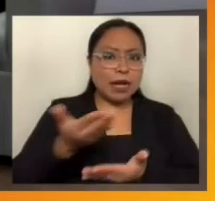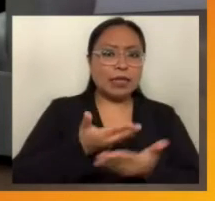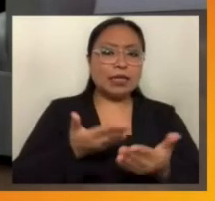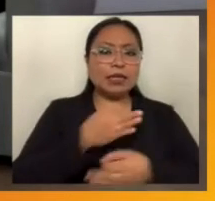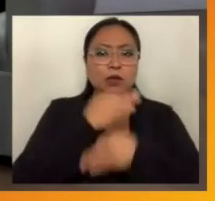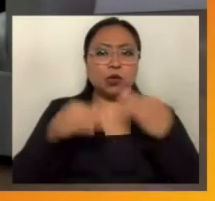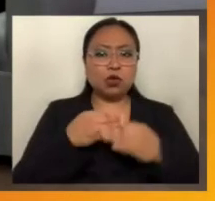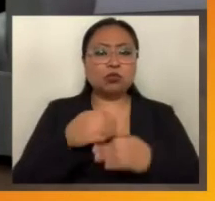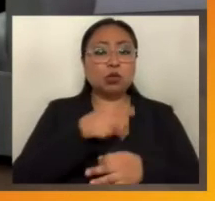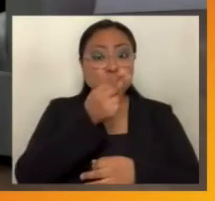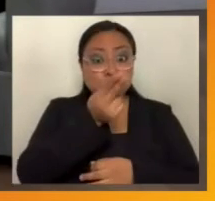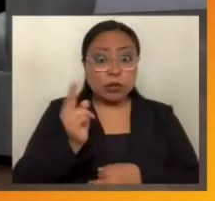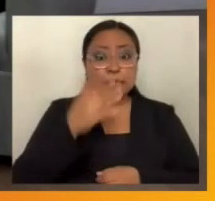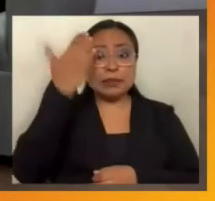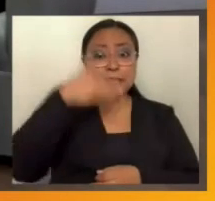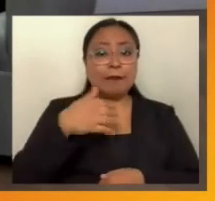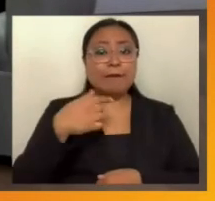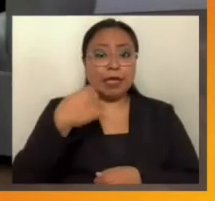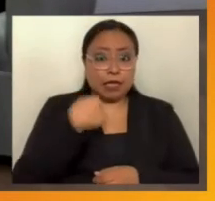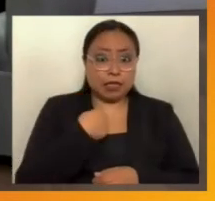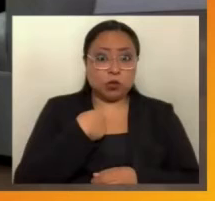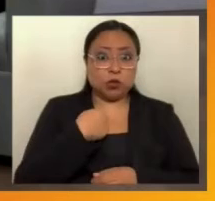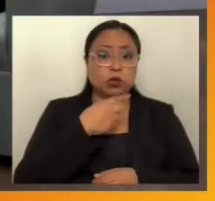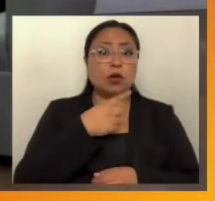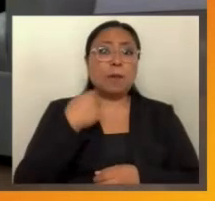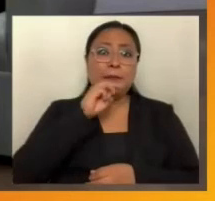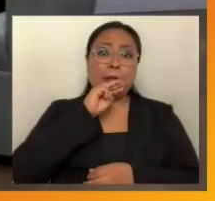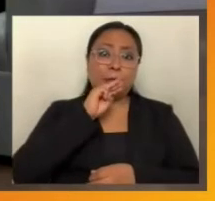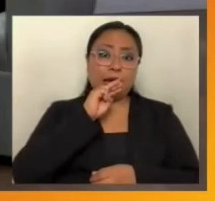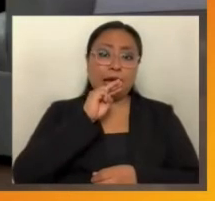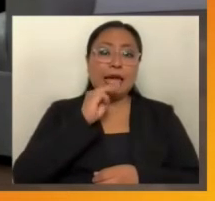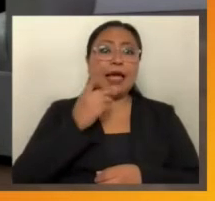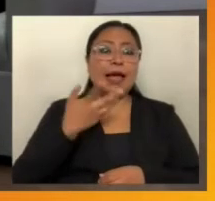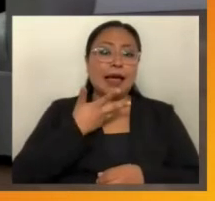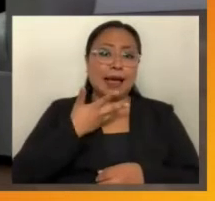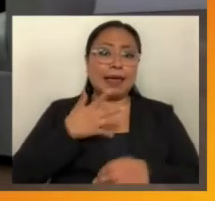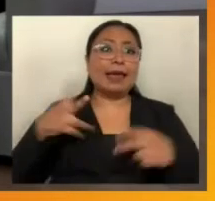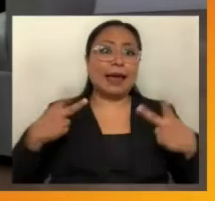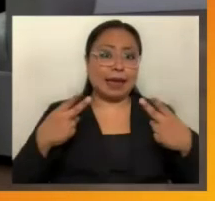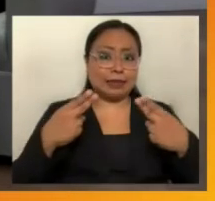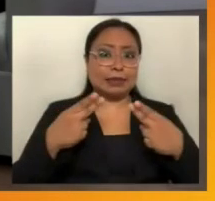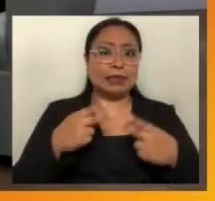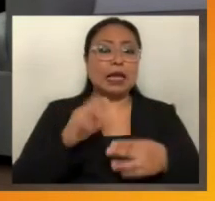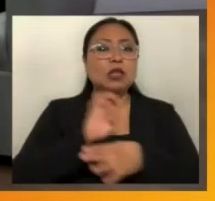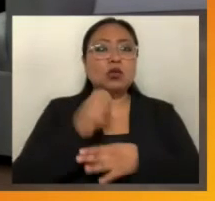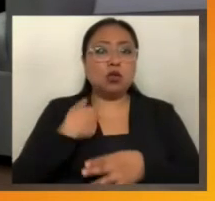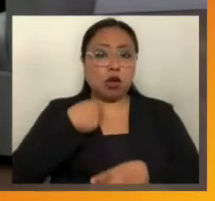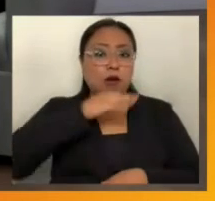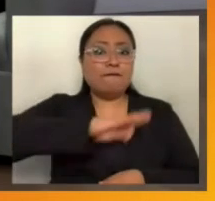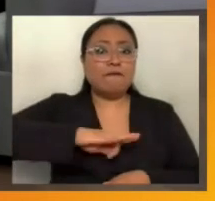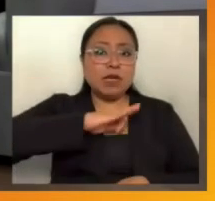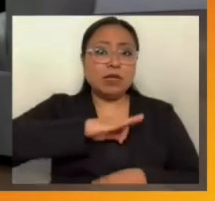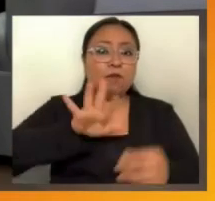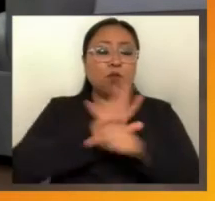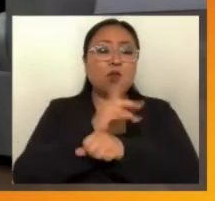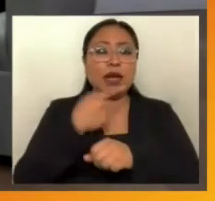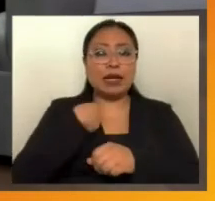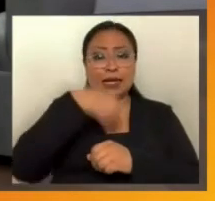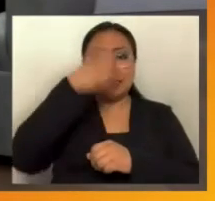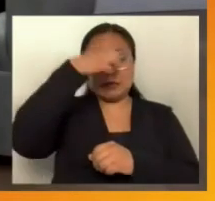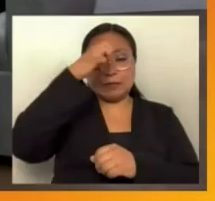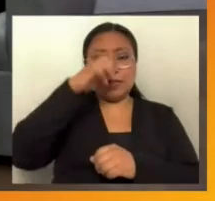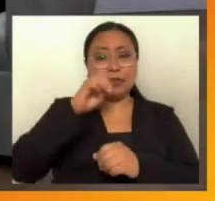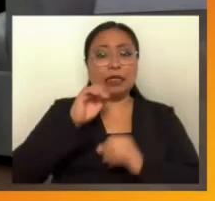Como saben, yo soy hija de una paciente con cáncer de mama y pues estoy feliz de poder haber superado esta experiencia y poder venir a